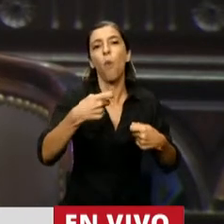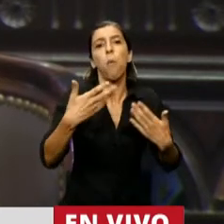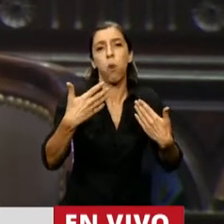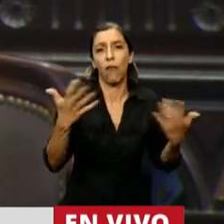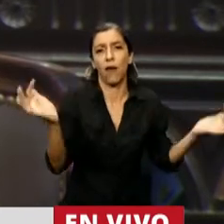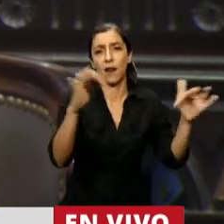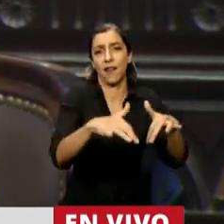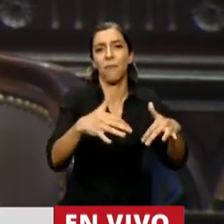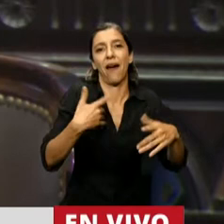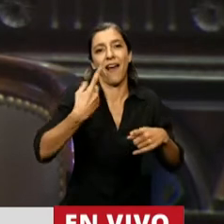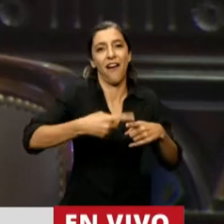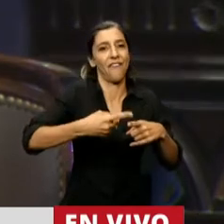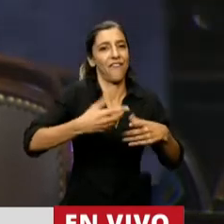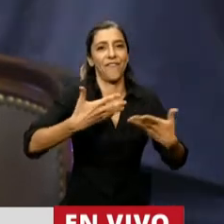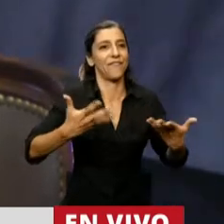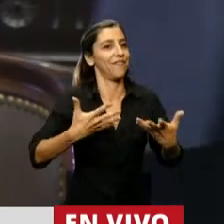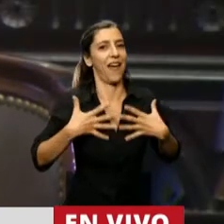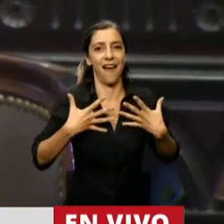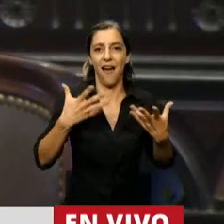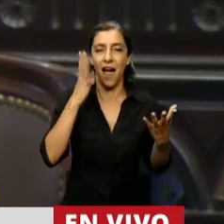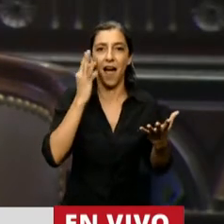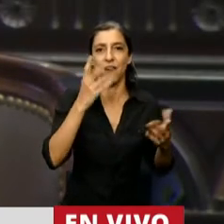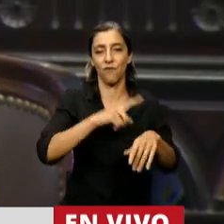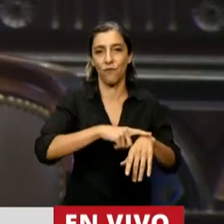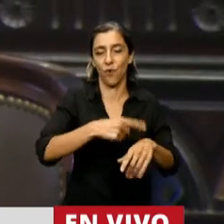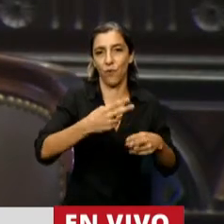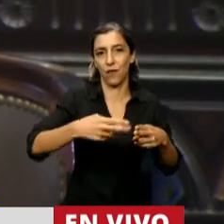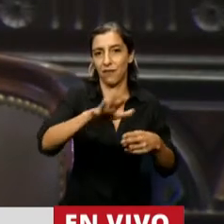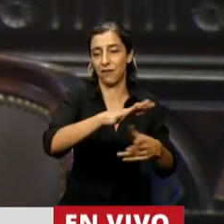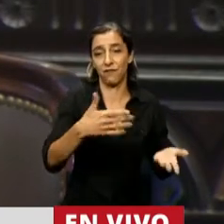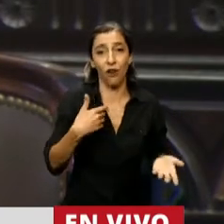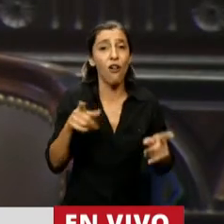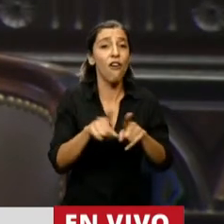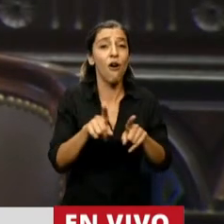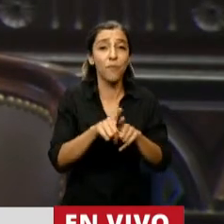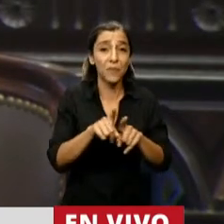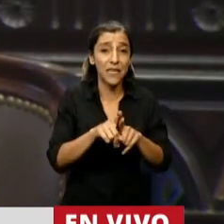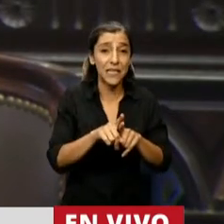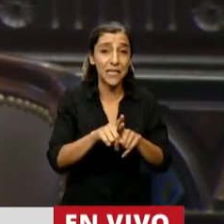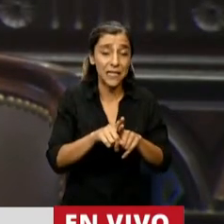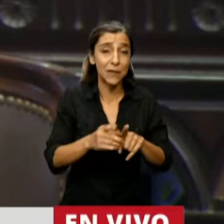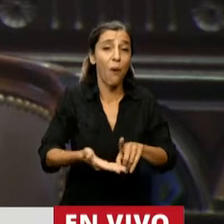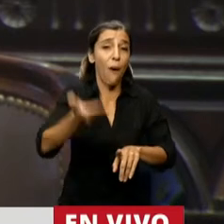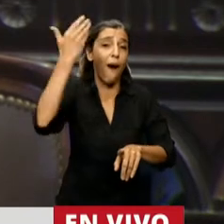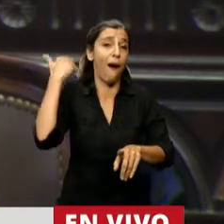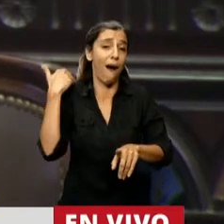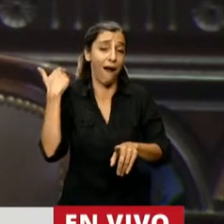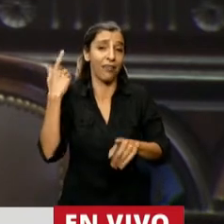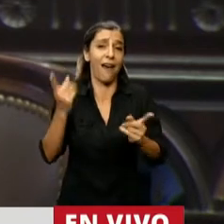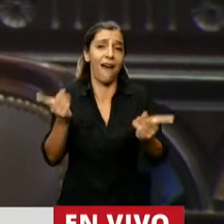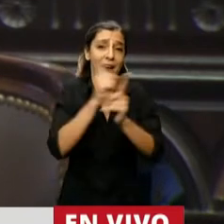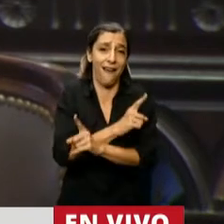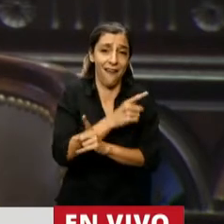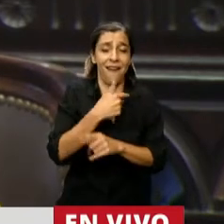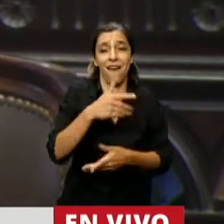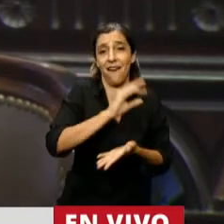día la sesión del Senado cuando nosotros estábamos debatiendo aborto. Todos los medios y todos los ciudadanos están expectantes